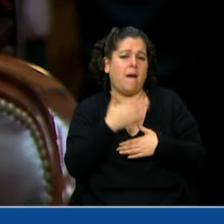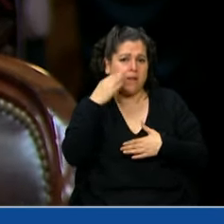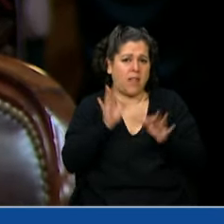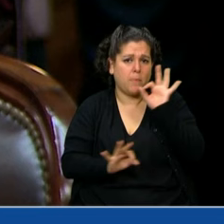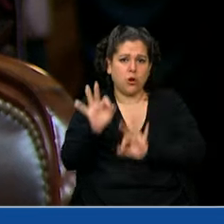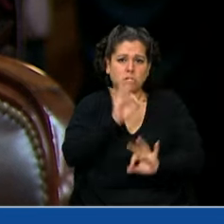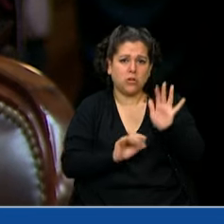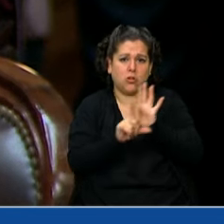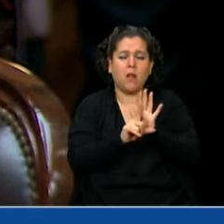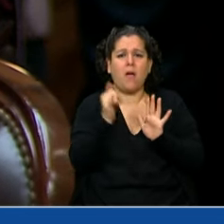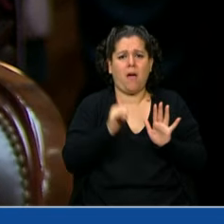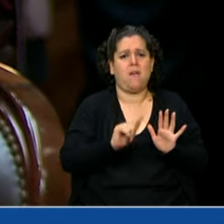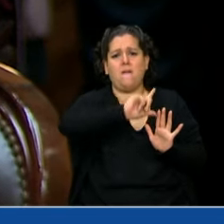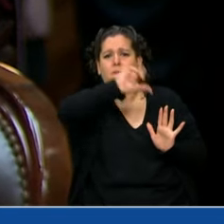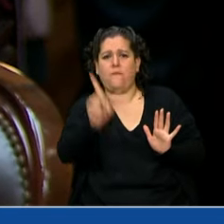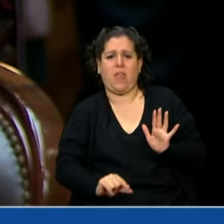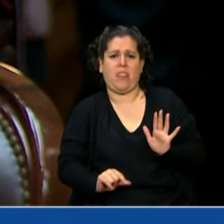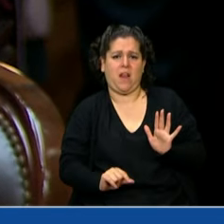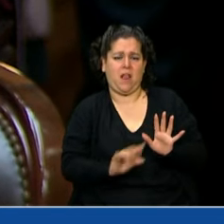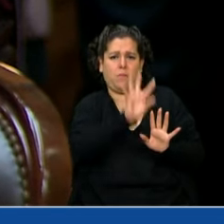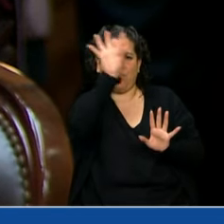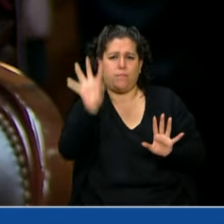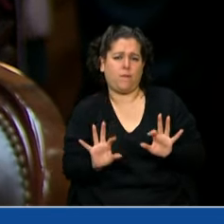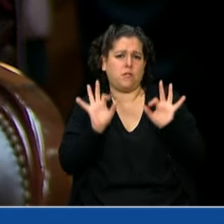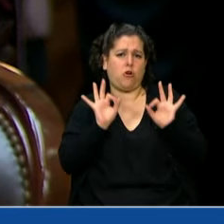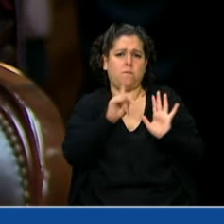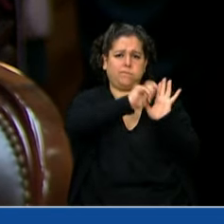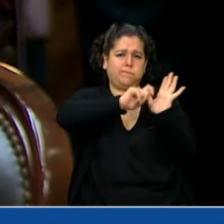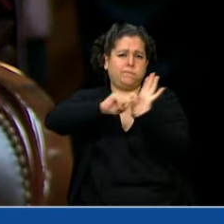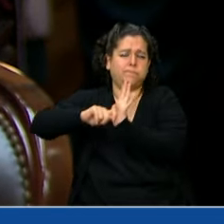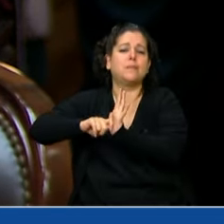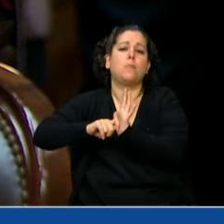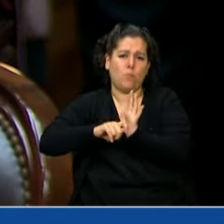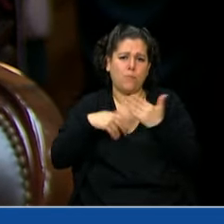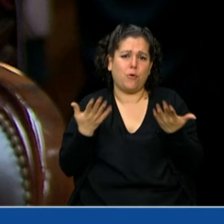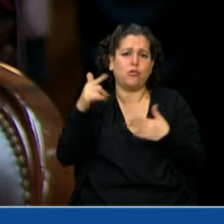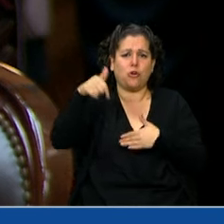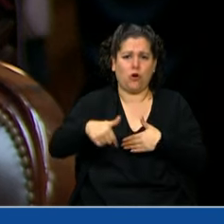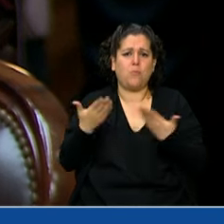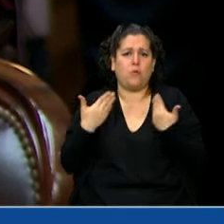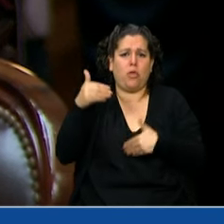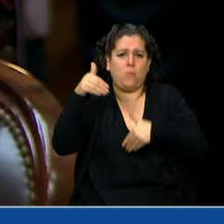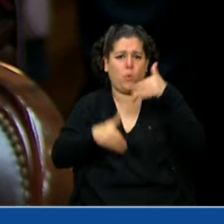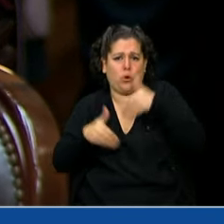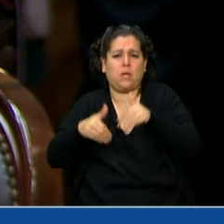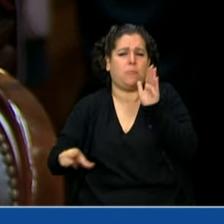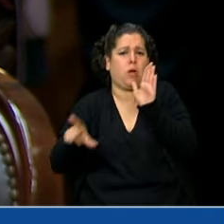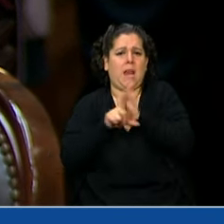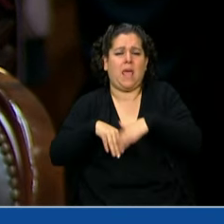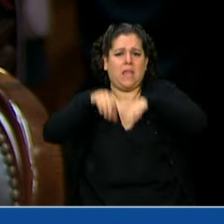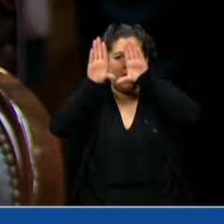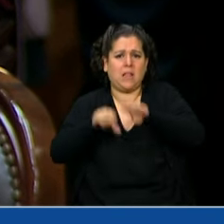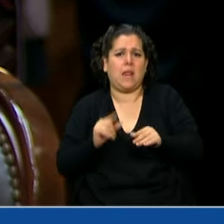el proyecto y creo que por eso podemos estar hoy votá entendiendo que es una ley integral para la